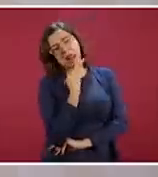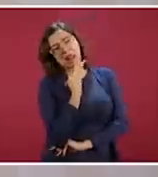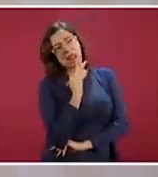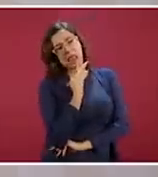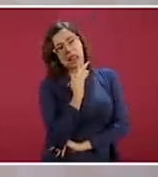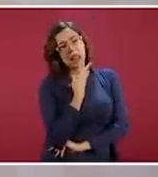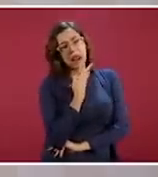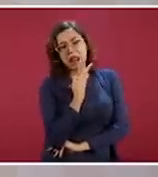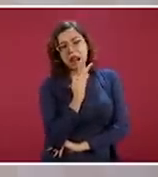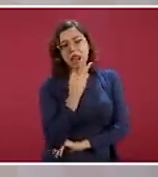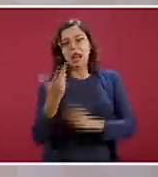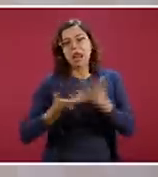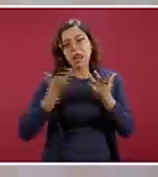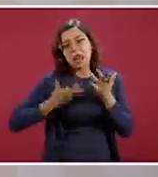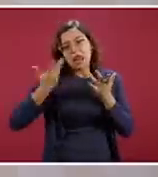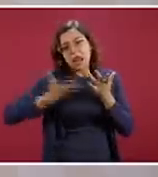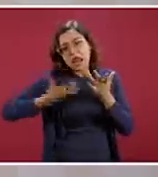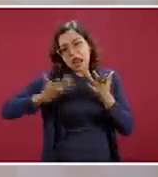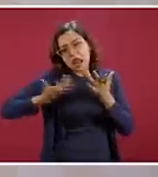que